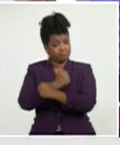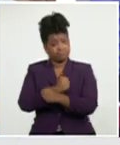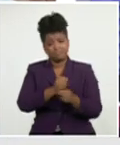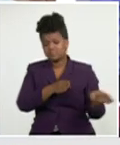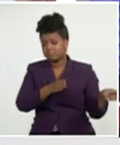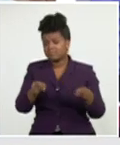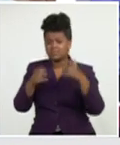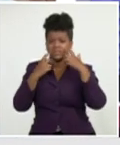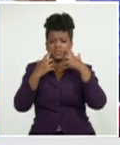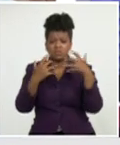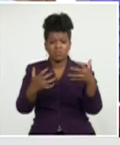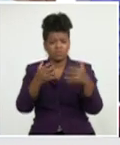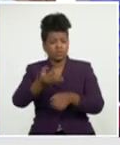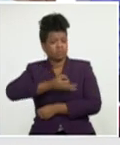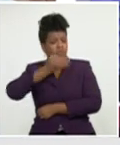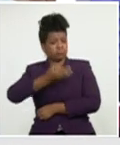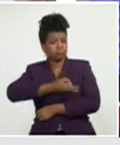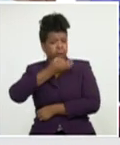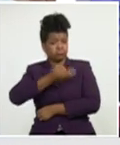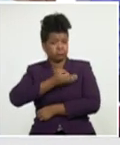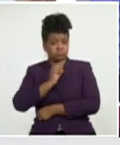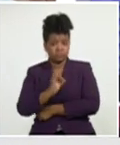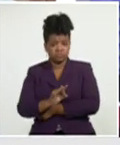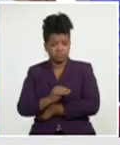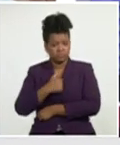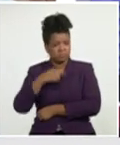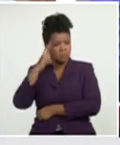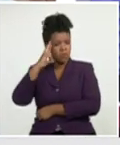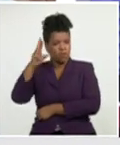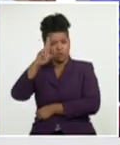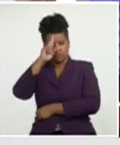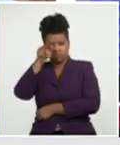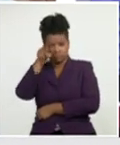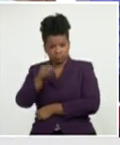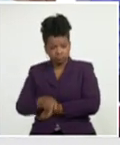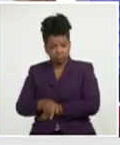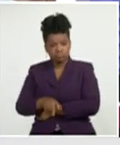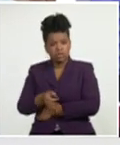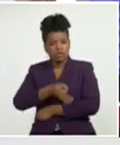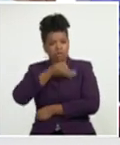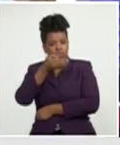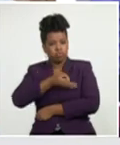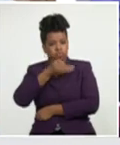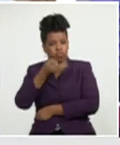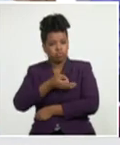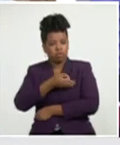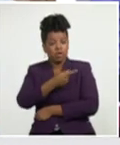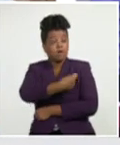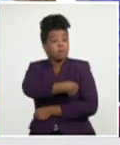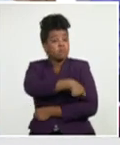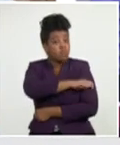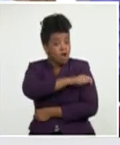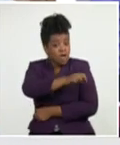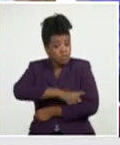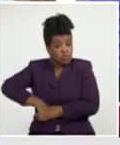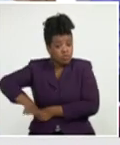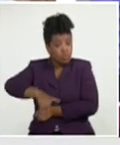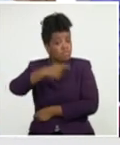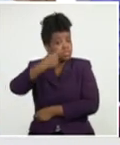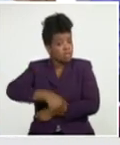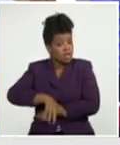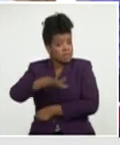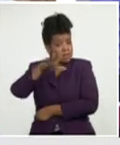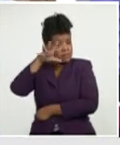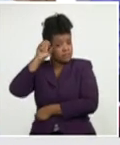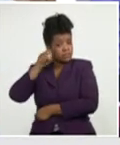se ha explicado en este espacio, recuerdo cuando vino la doctora María Eugenia Toledo, y nuestra población es importante que lo entienda, que no es lo mismo